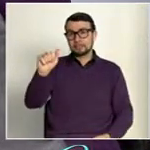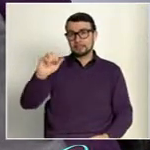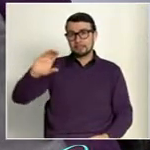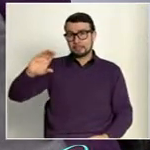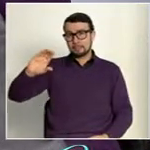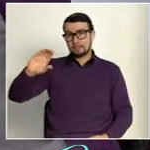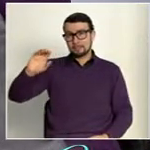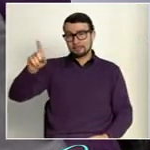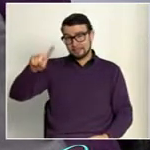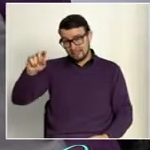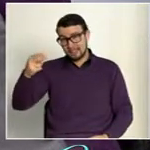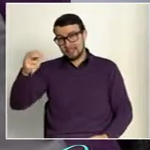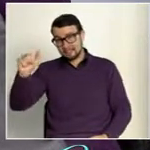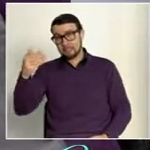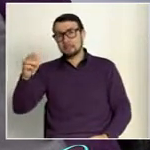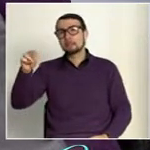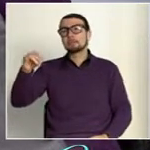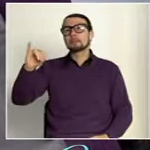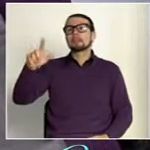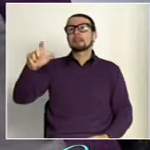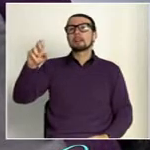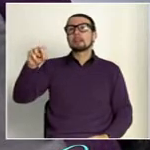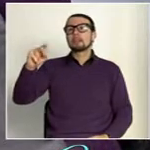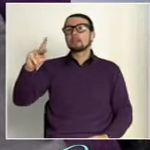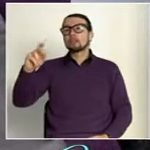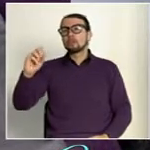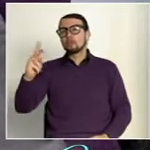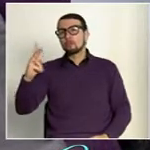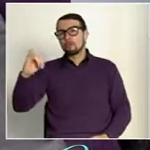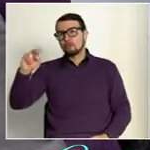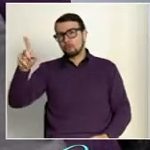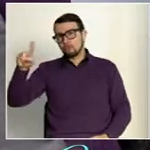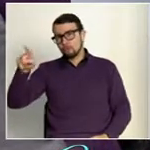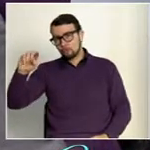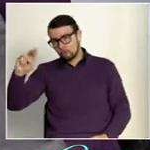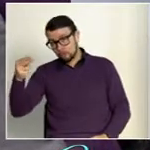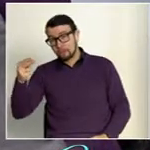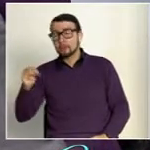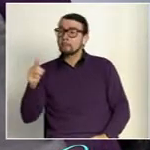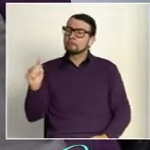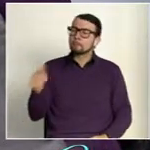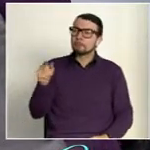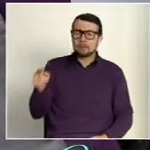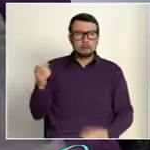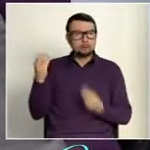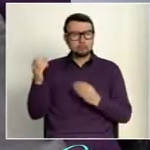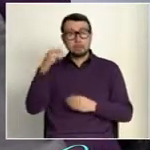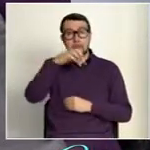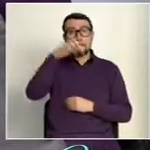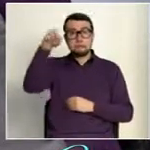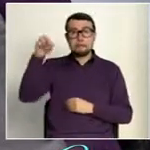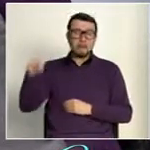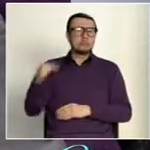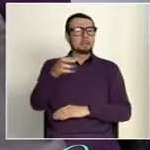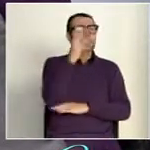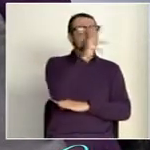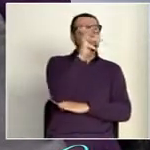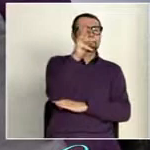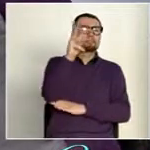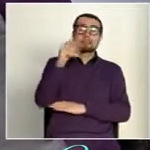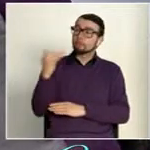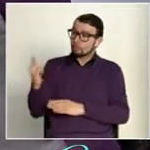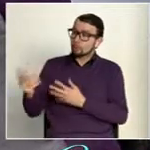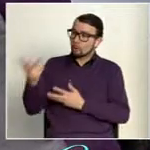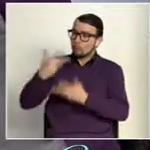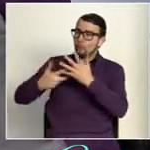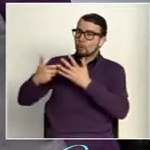que lleva muchos años en muchos países haciendo este tipo de actividades y de charlas y hoy compartirá con nosotros este